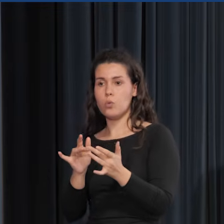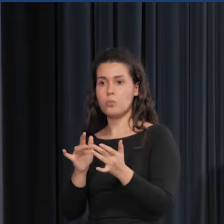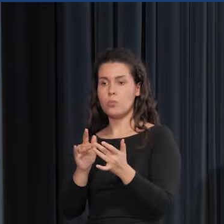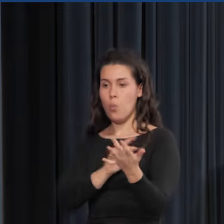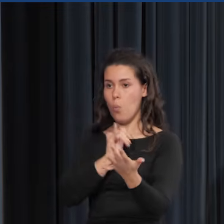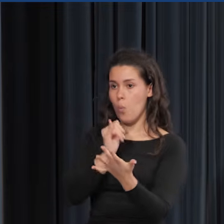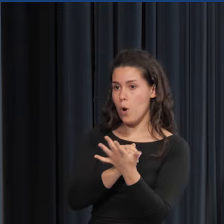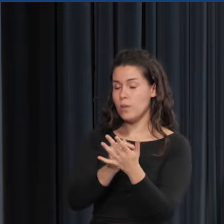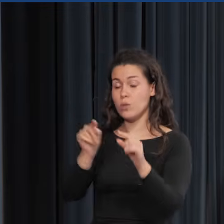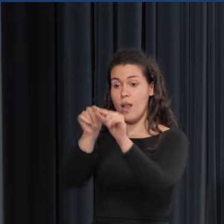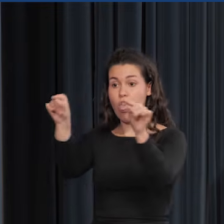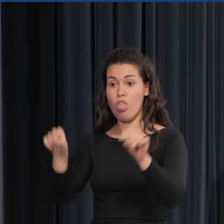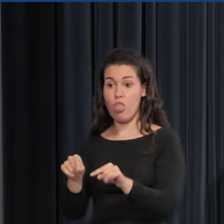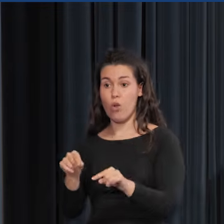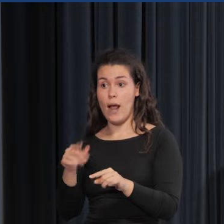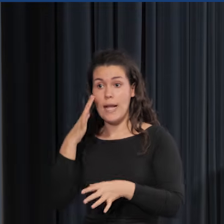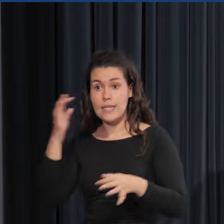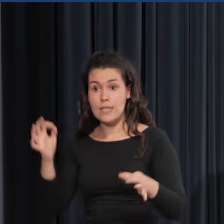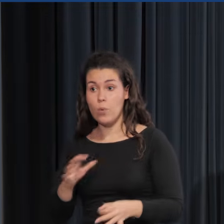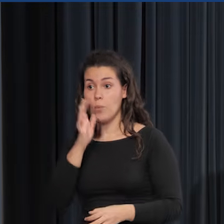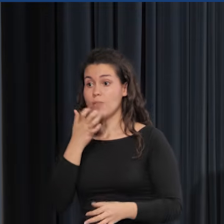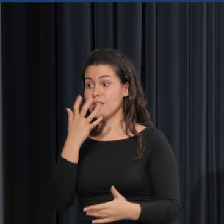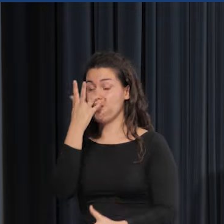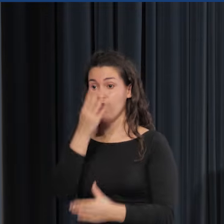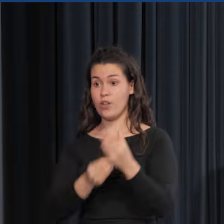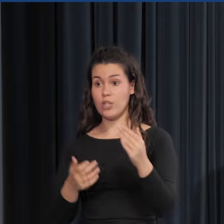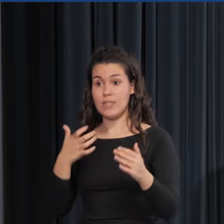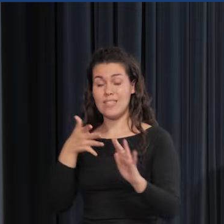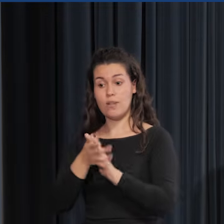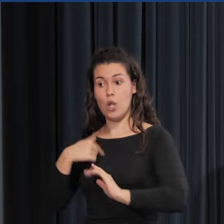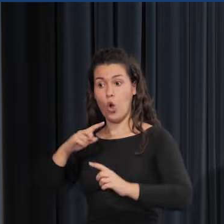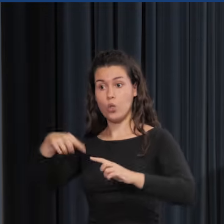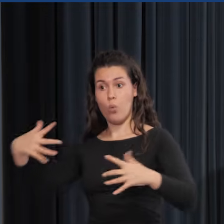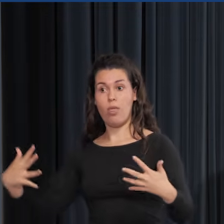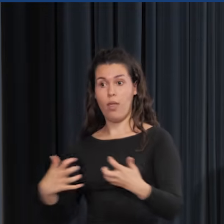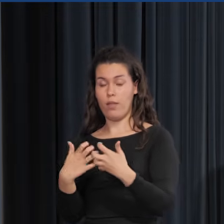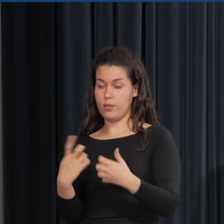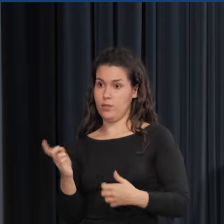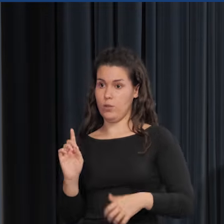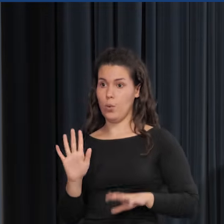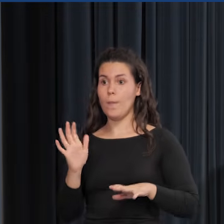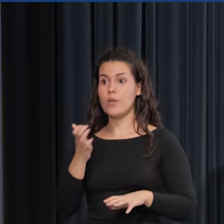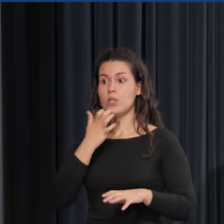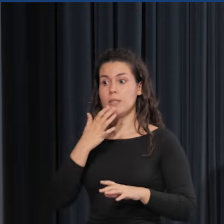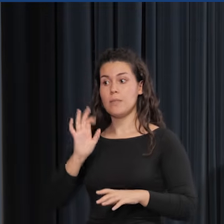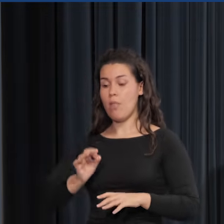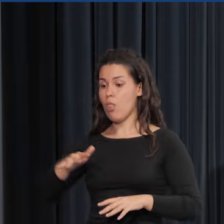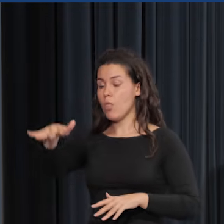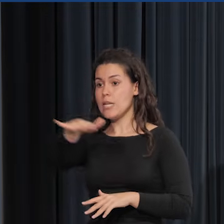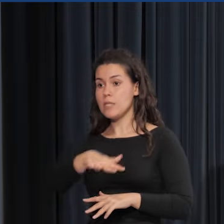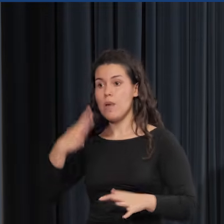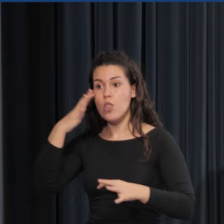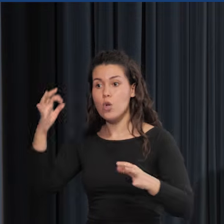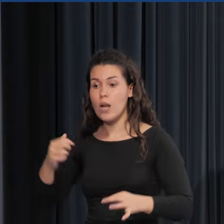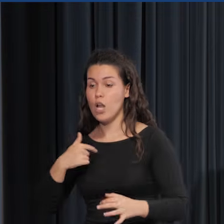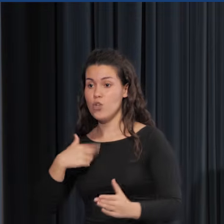entorno seguro, porque si tú fallas, no vas a sufrir un accidente. En cambio, si te suelto directamente en el espacio y cometes